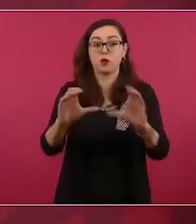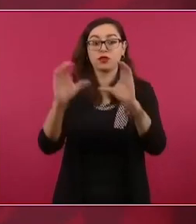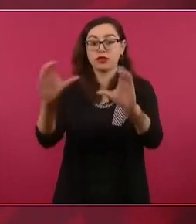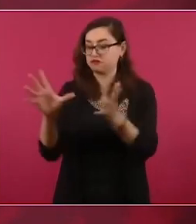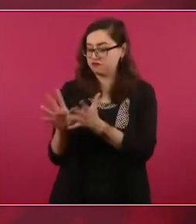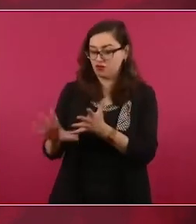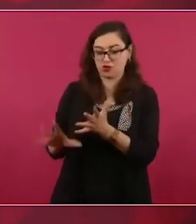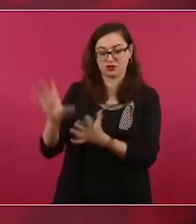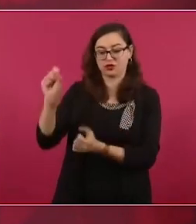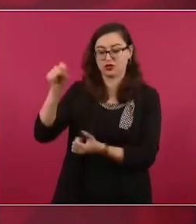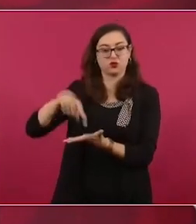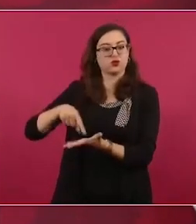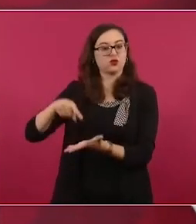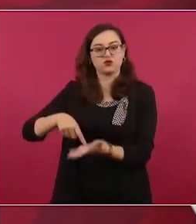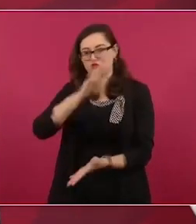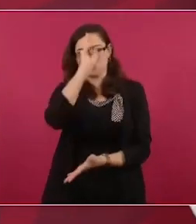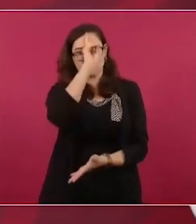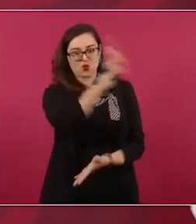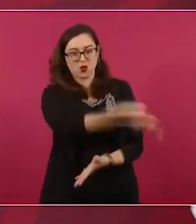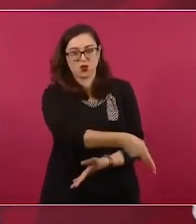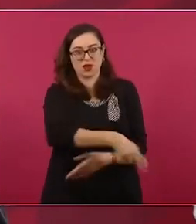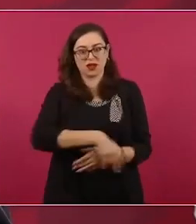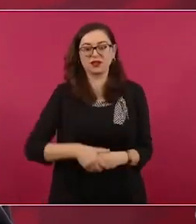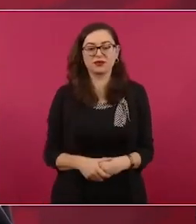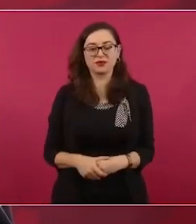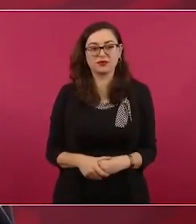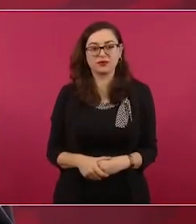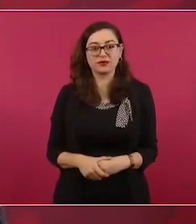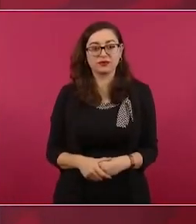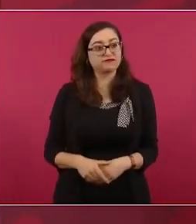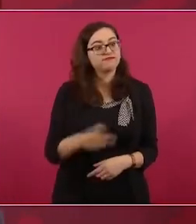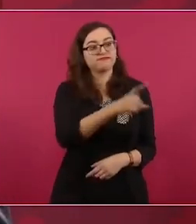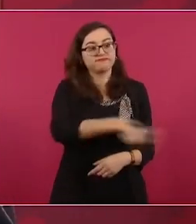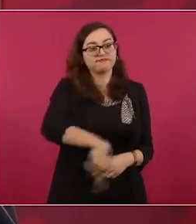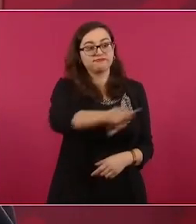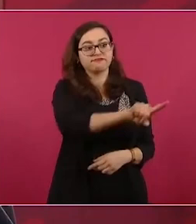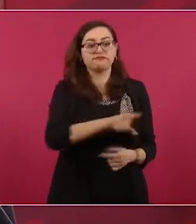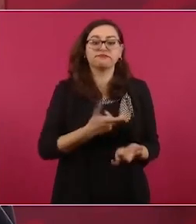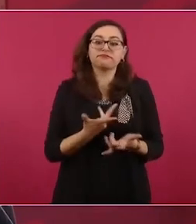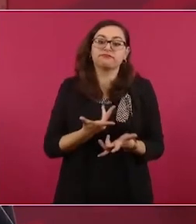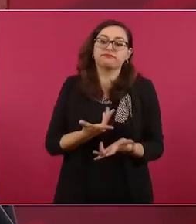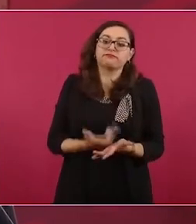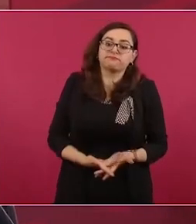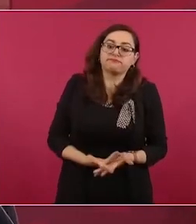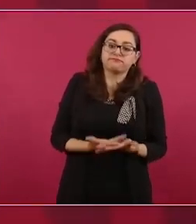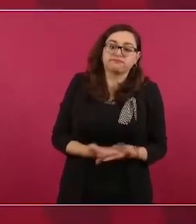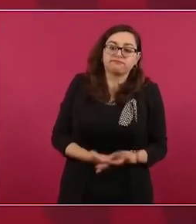de la seguridad pública porque su misión constitucional